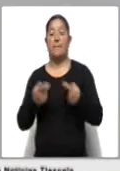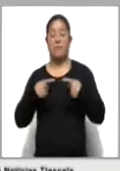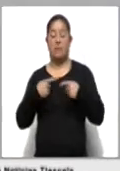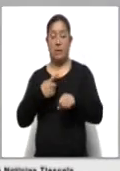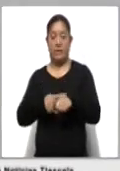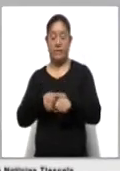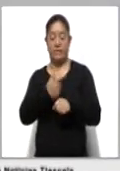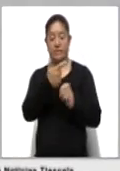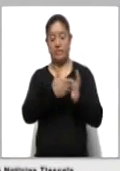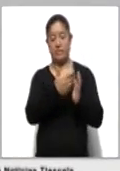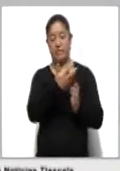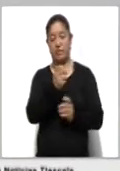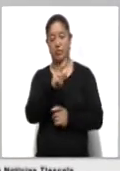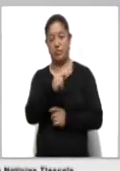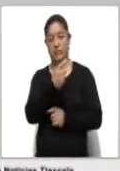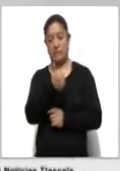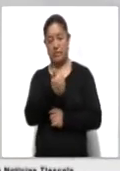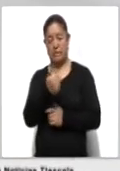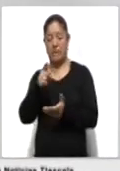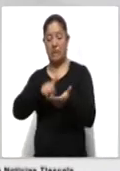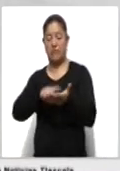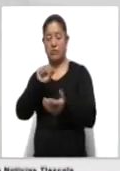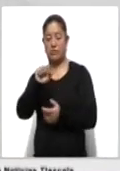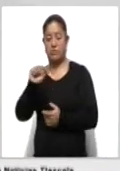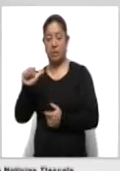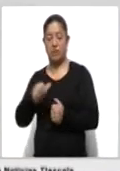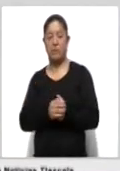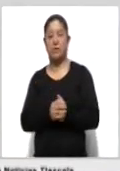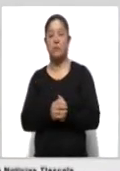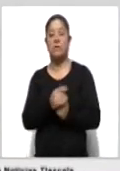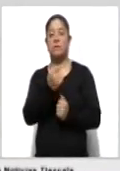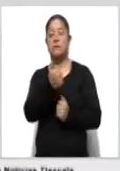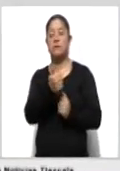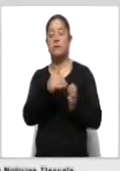positivos, 7.586 se han registrado en la CESA,